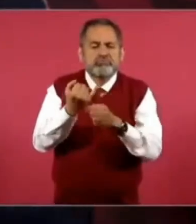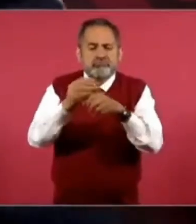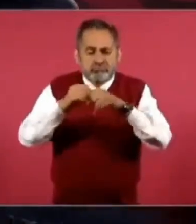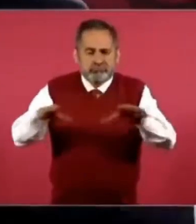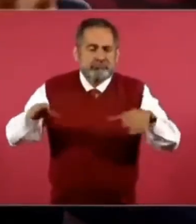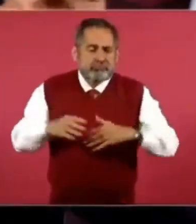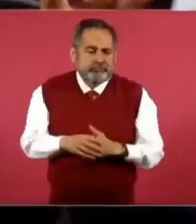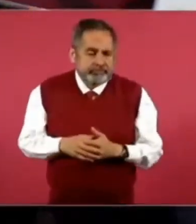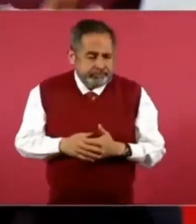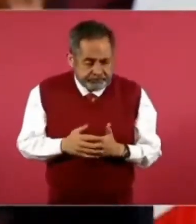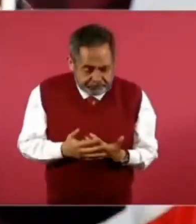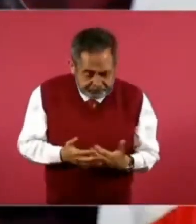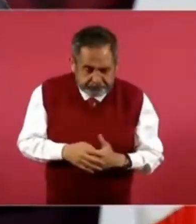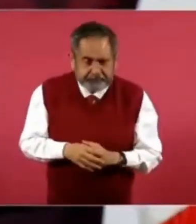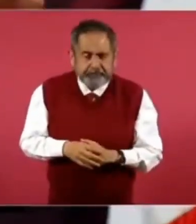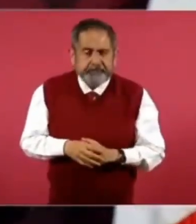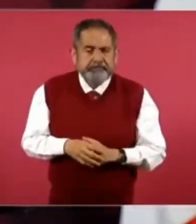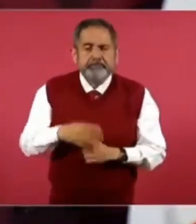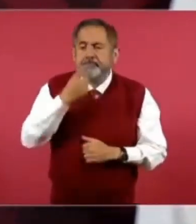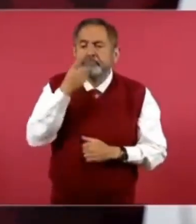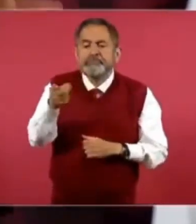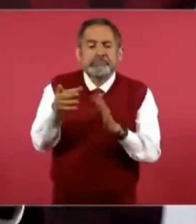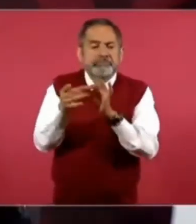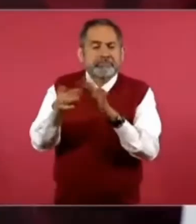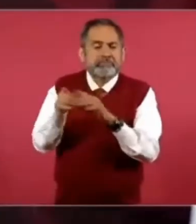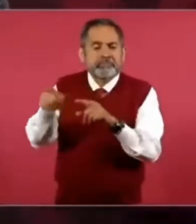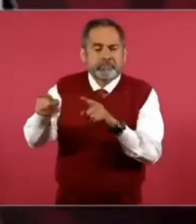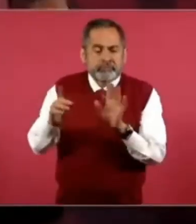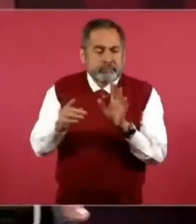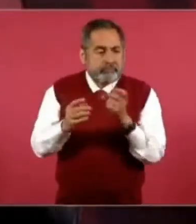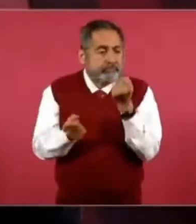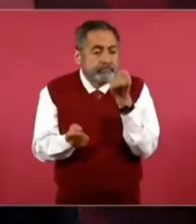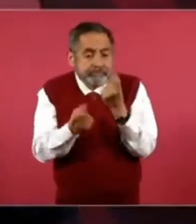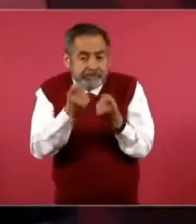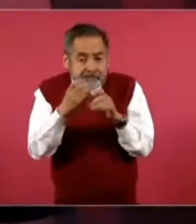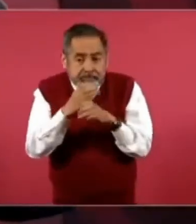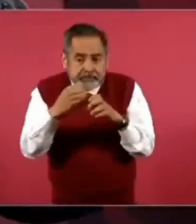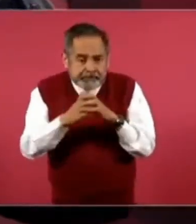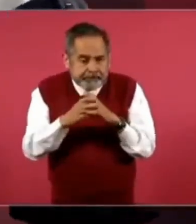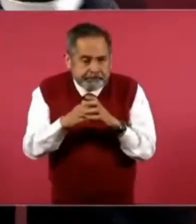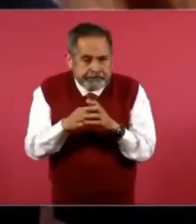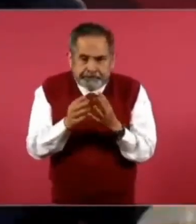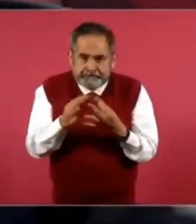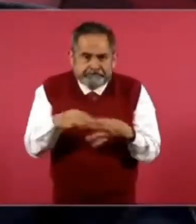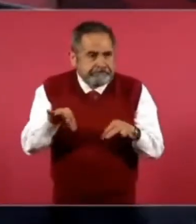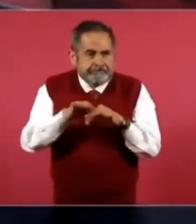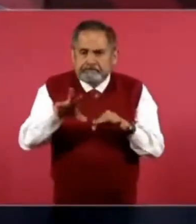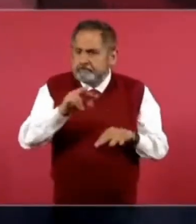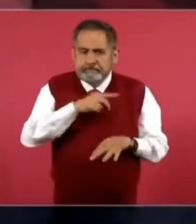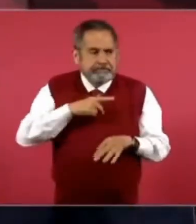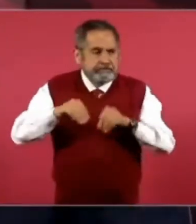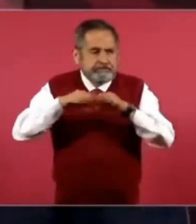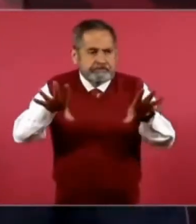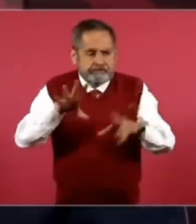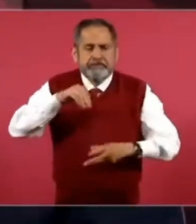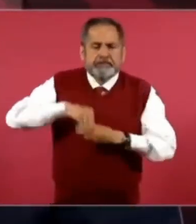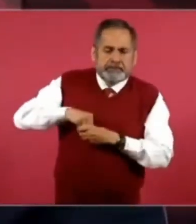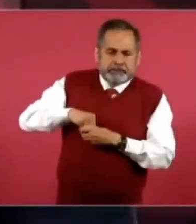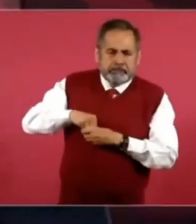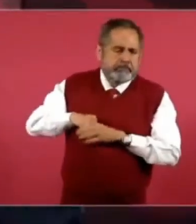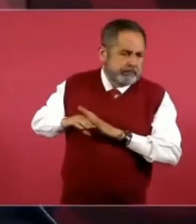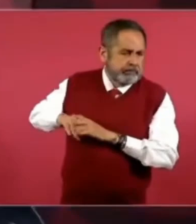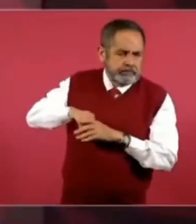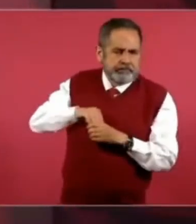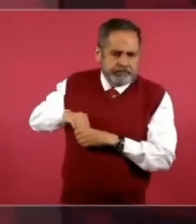luego dicen que van a reservarse lo que consideren que no debe darse a conocer